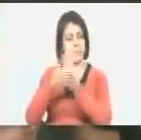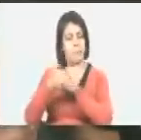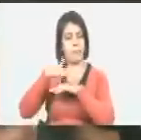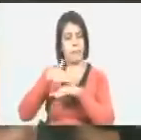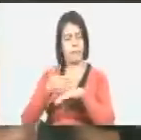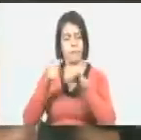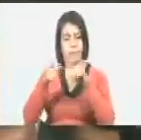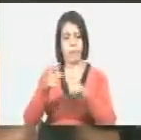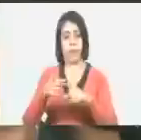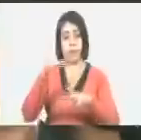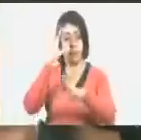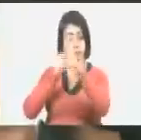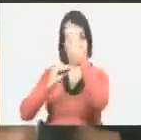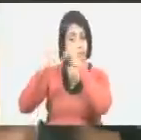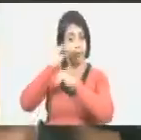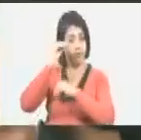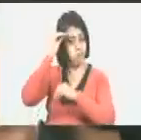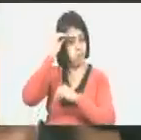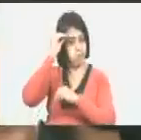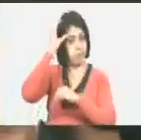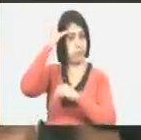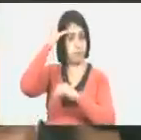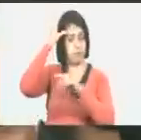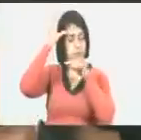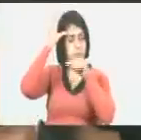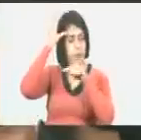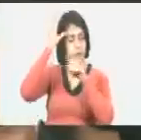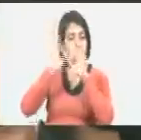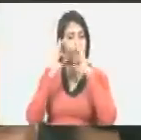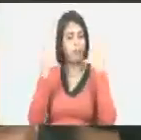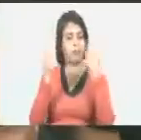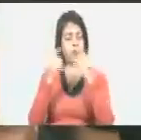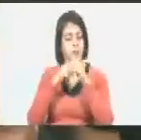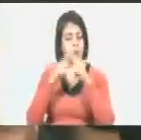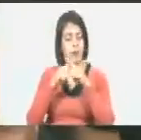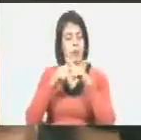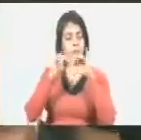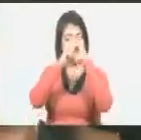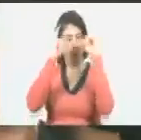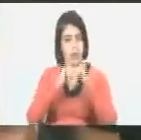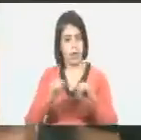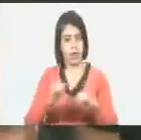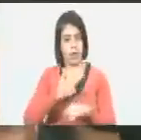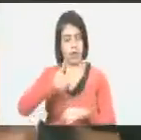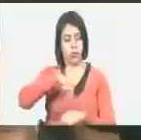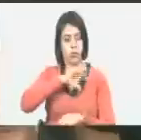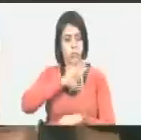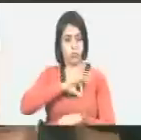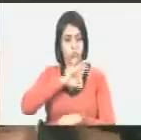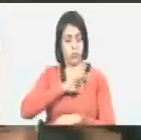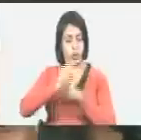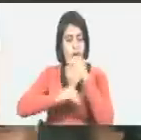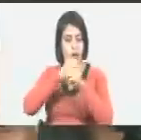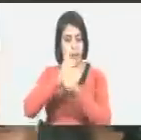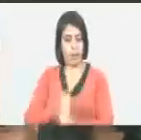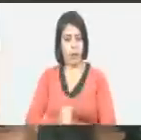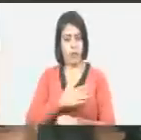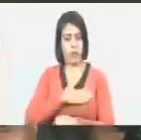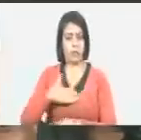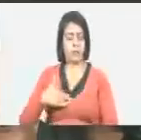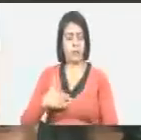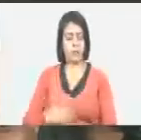significa el conocimiento para esa suprema felicidad social que nosotros aspiramos y